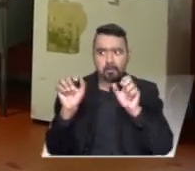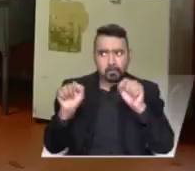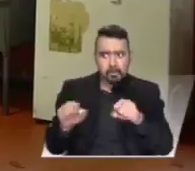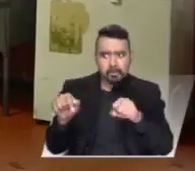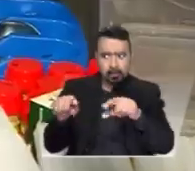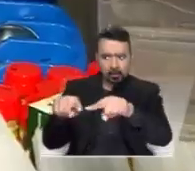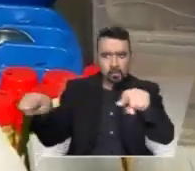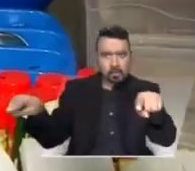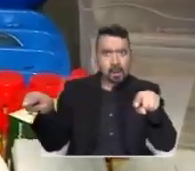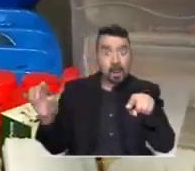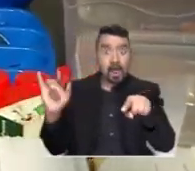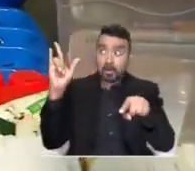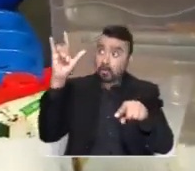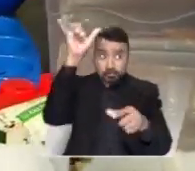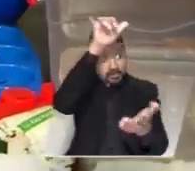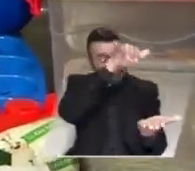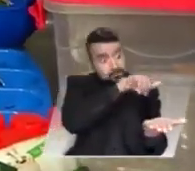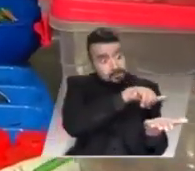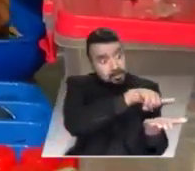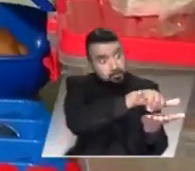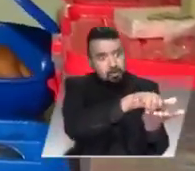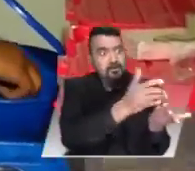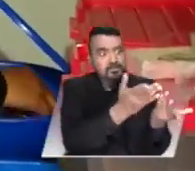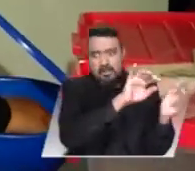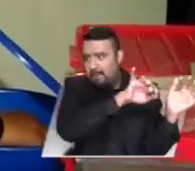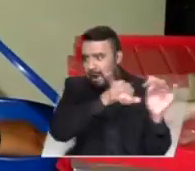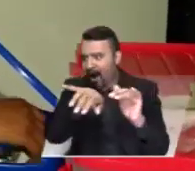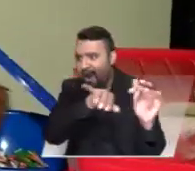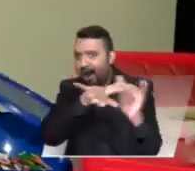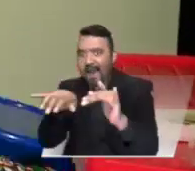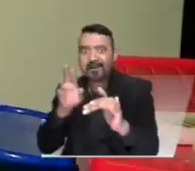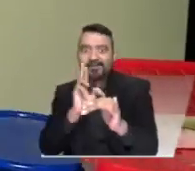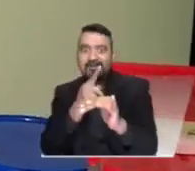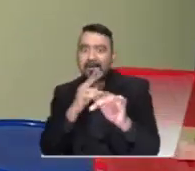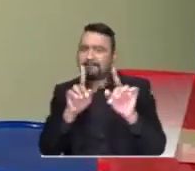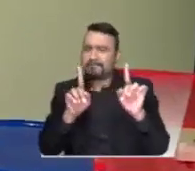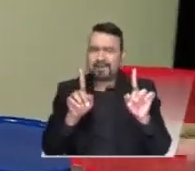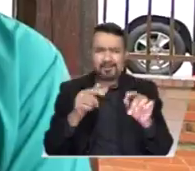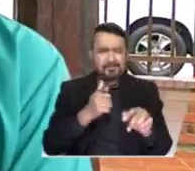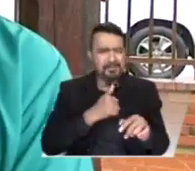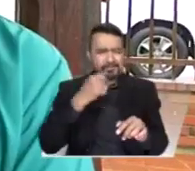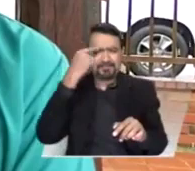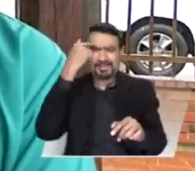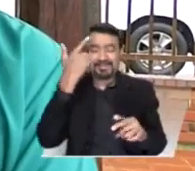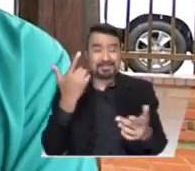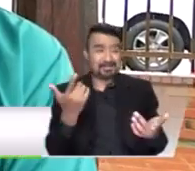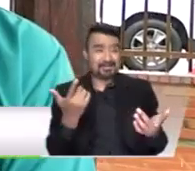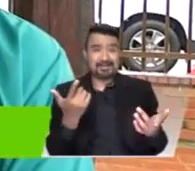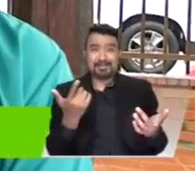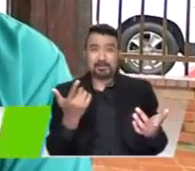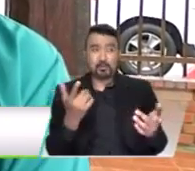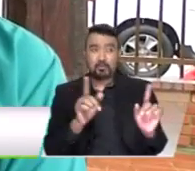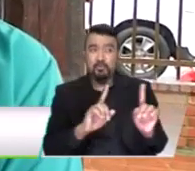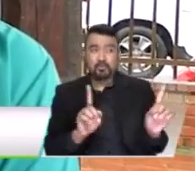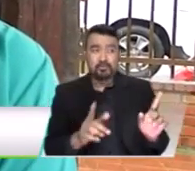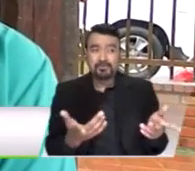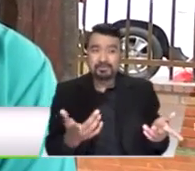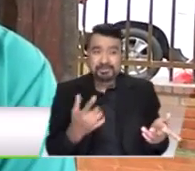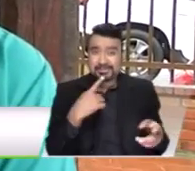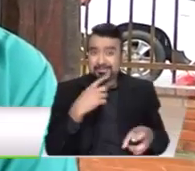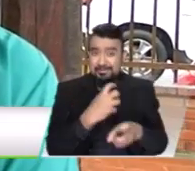a la localidad, para él el proyecto es una amenaza. La verdad sí lo veo amenazado,